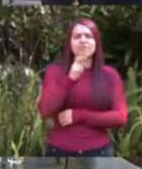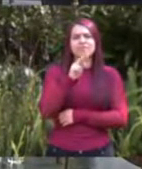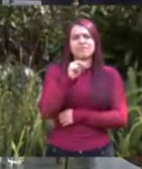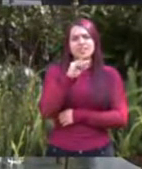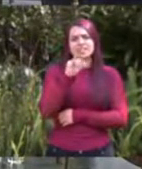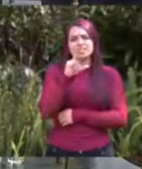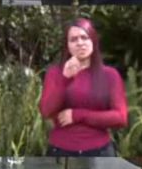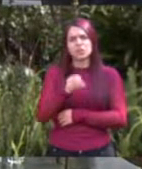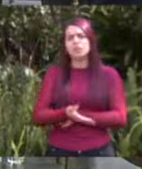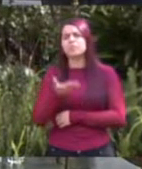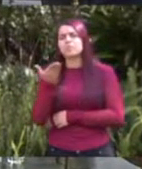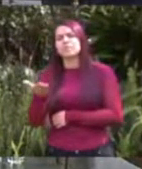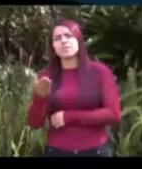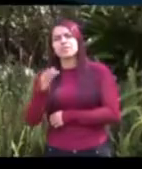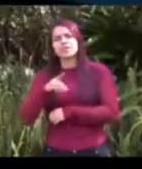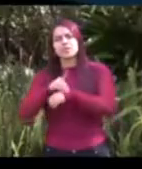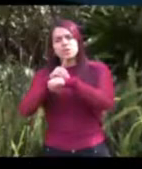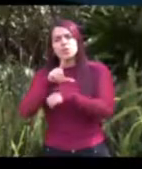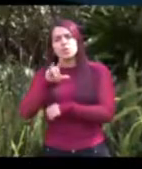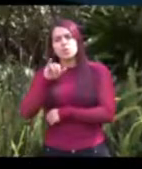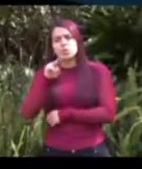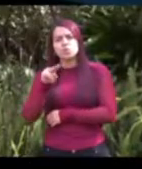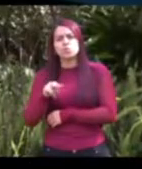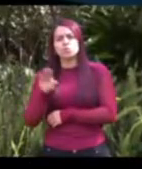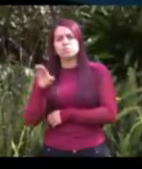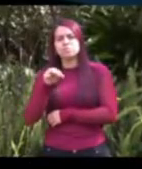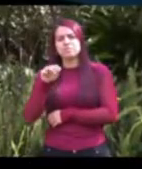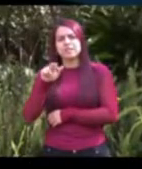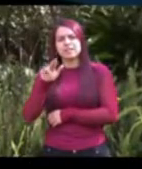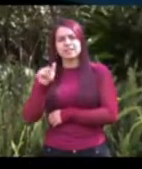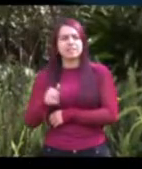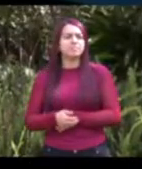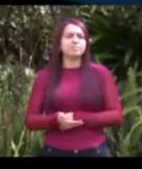Marina Monzón Cifuentes, doctor Giovanni Álvarez,